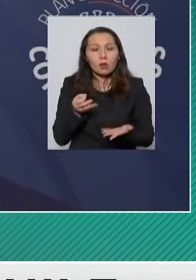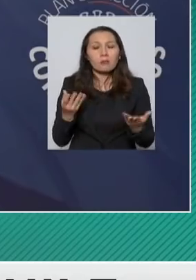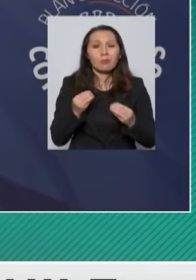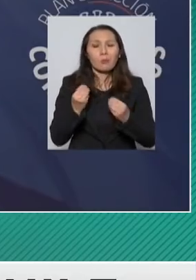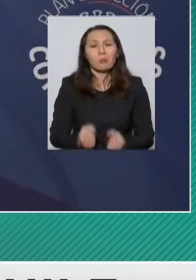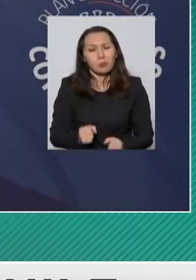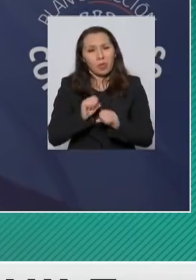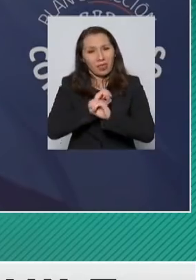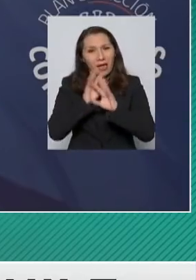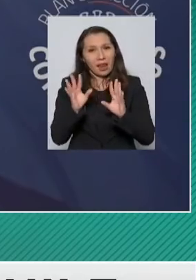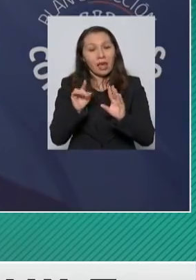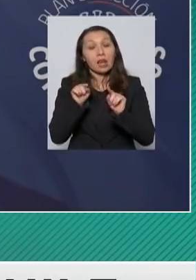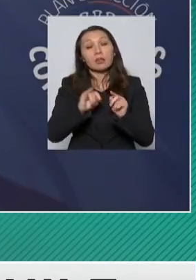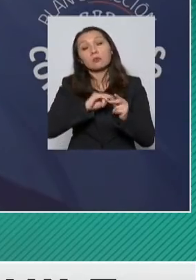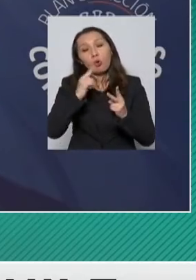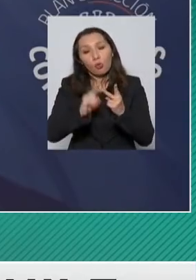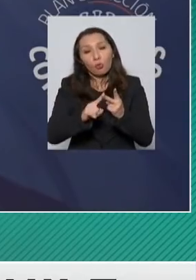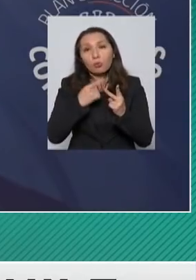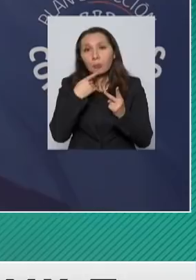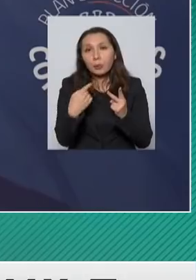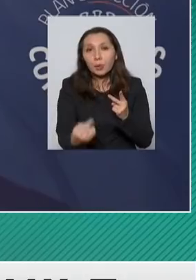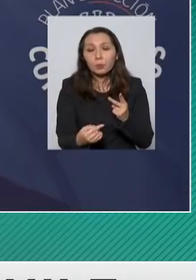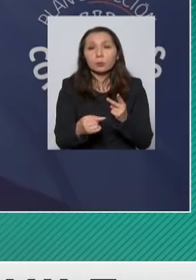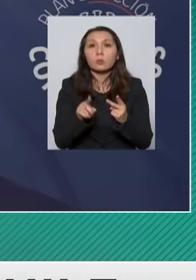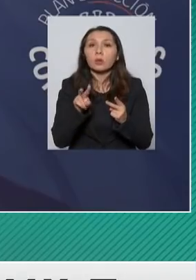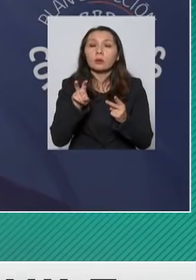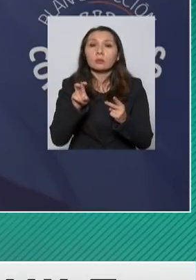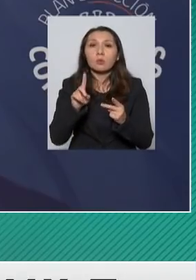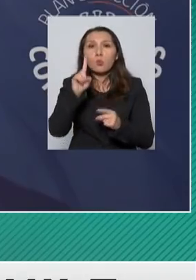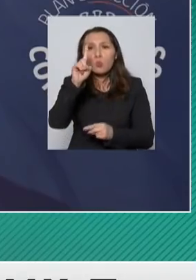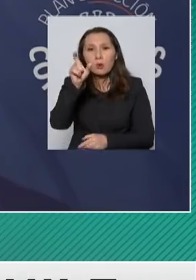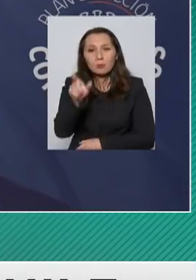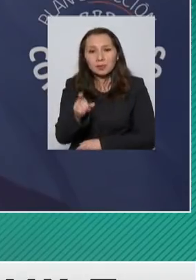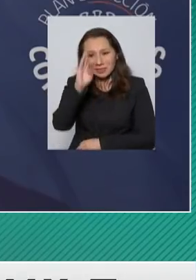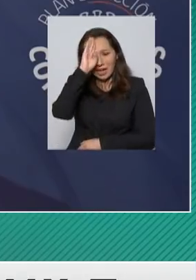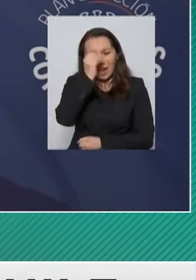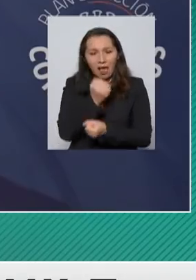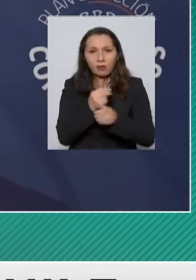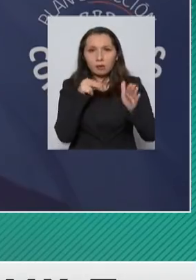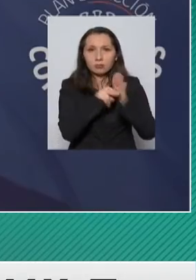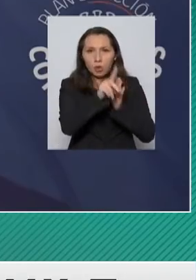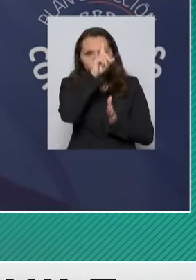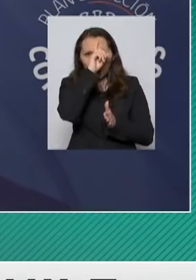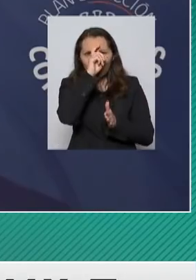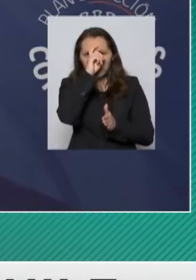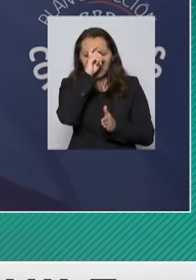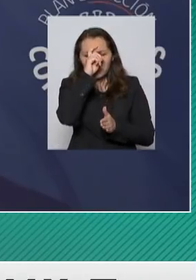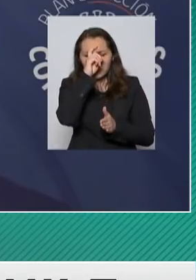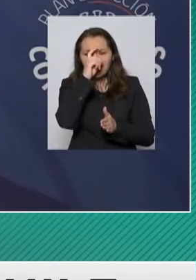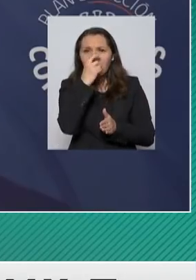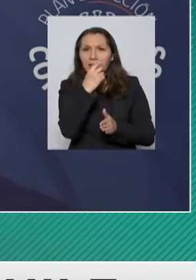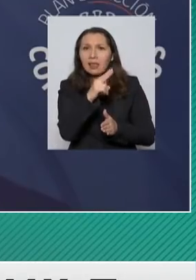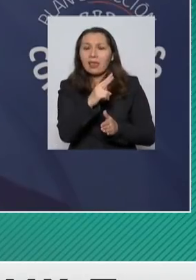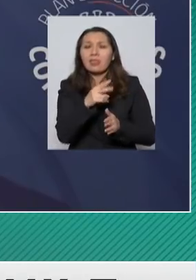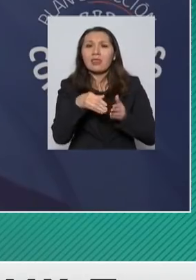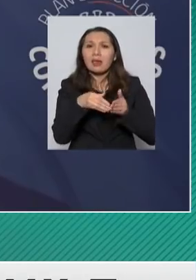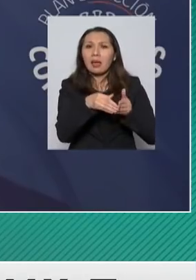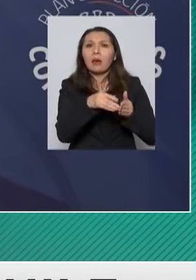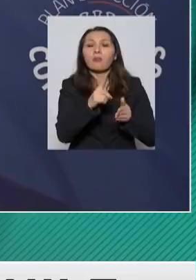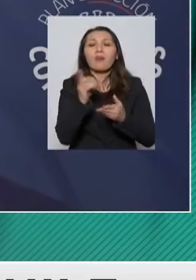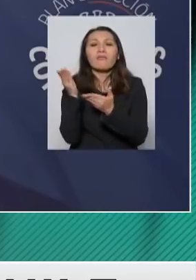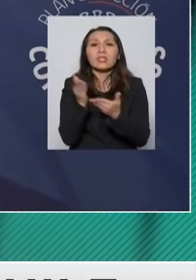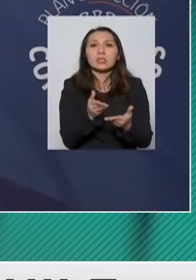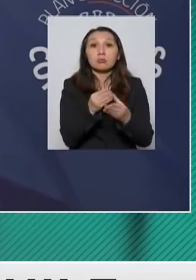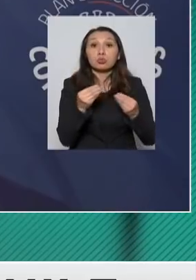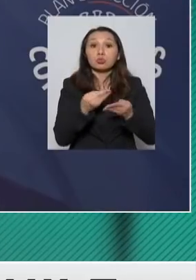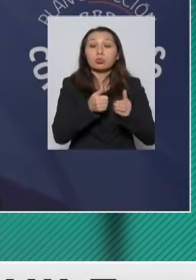bien ese punto. Y lo siguiente, preguntarle por un carabinero internado en el Hospital Naval. Él fue visitado por